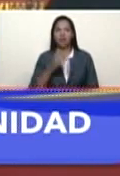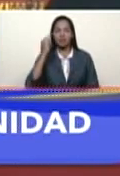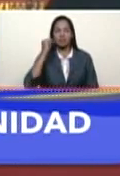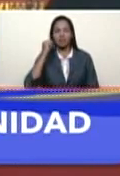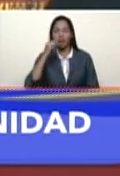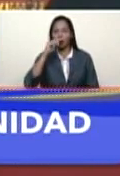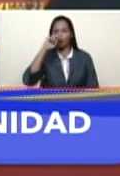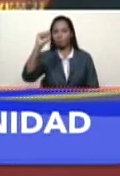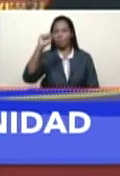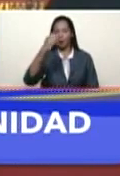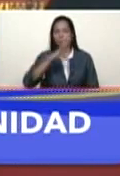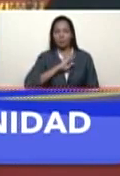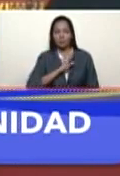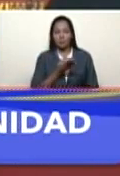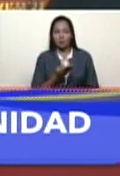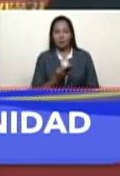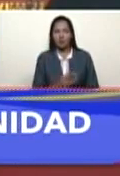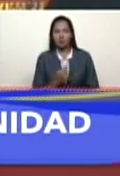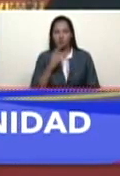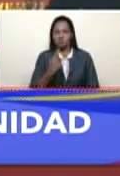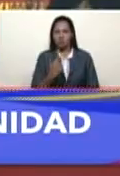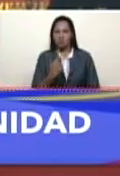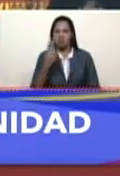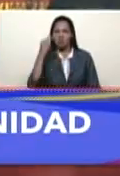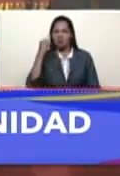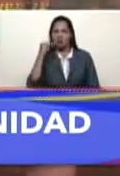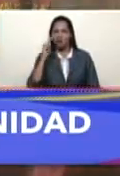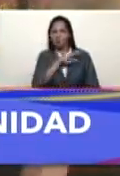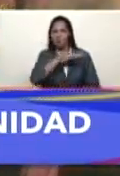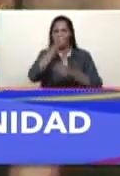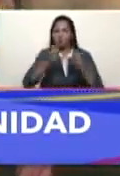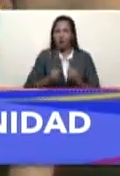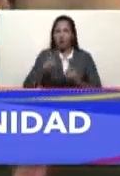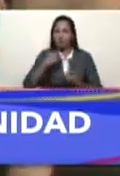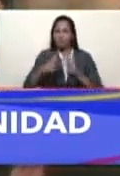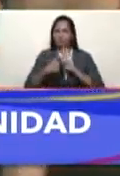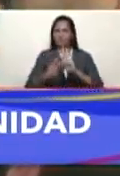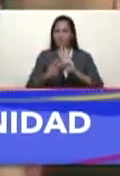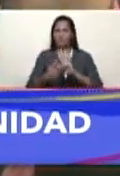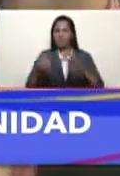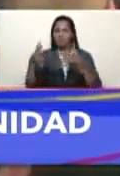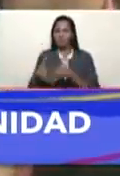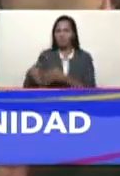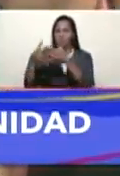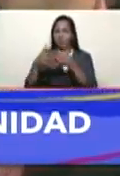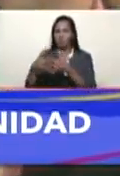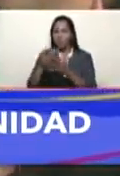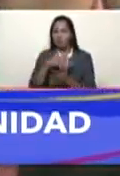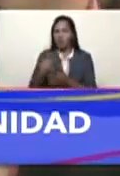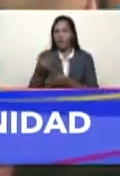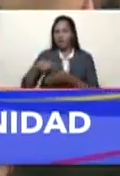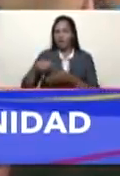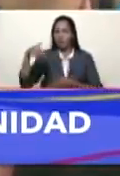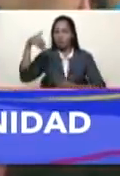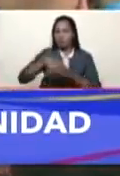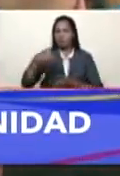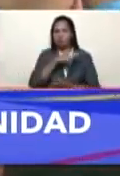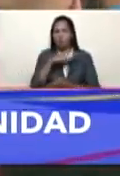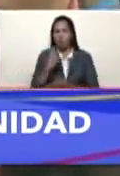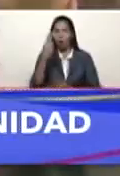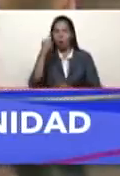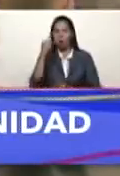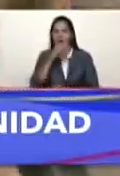llamado Nicolás Maduro. Me declaro cimarrón frente al imperialismo norteamericano. Me declaro